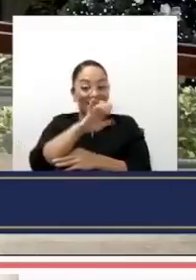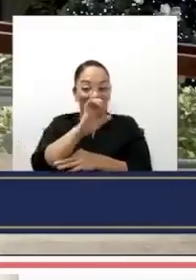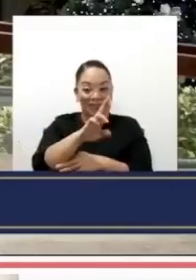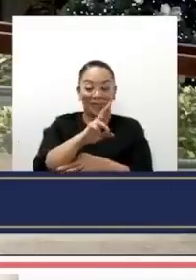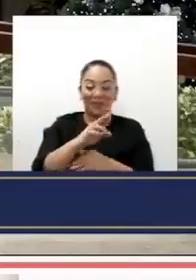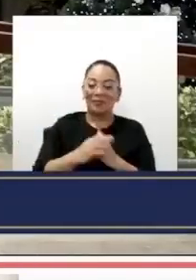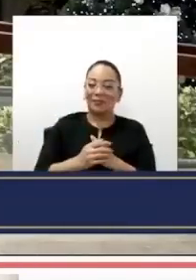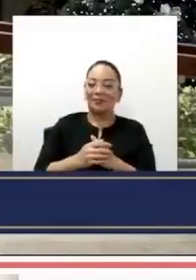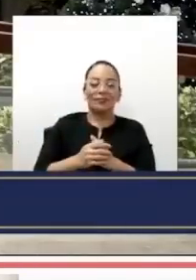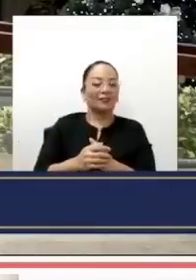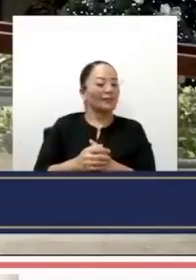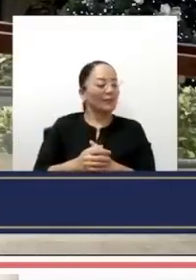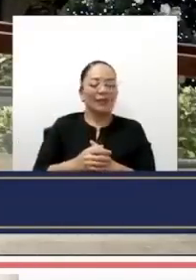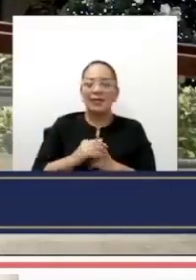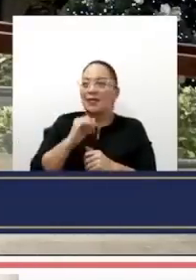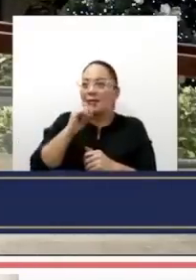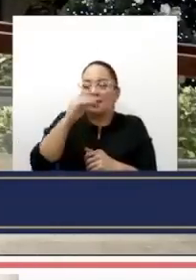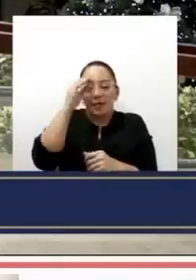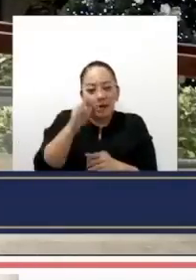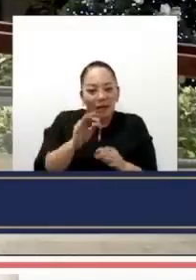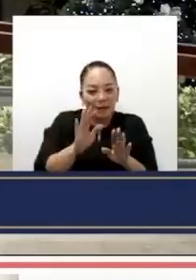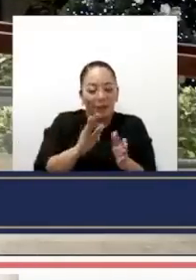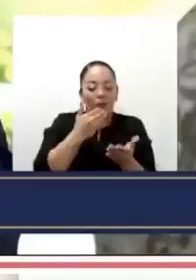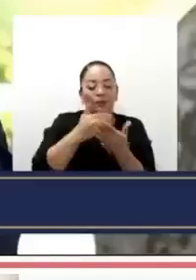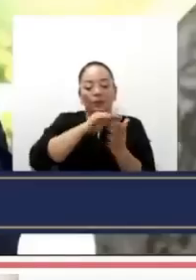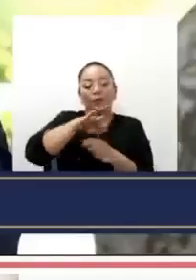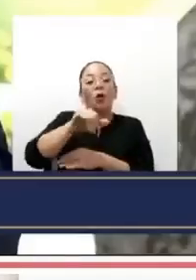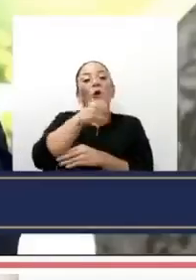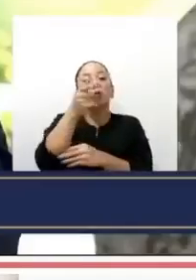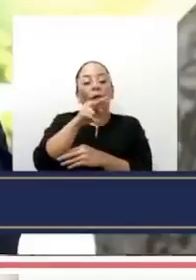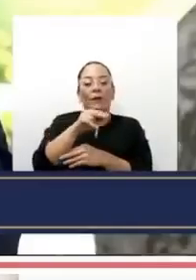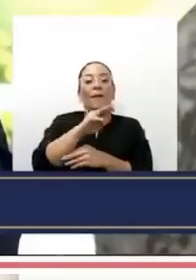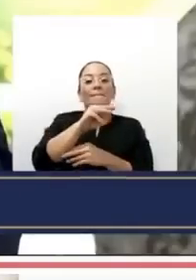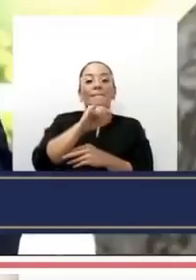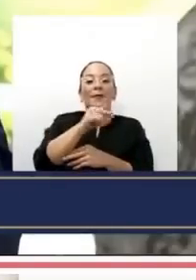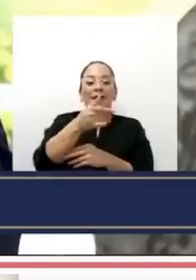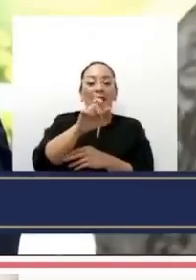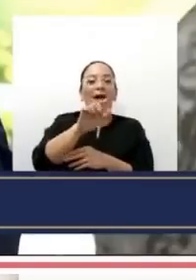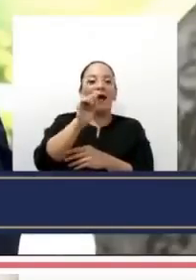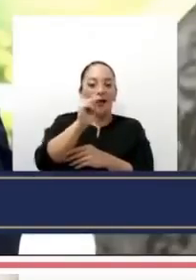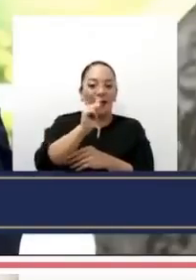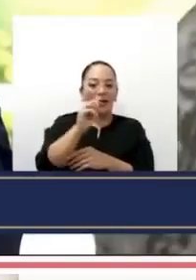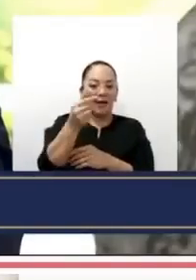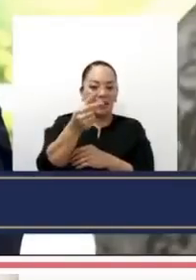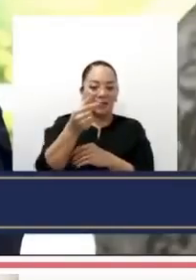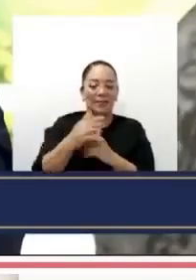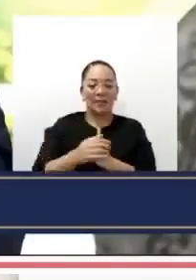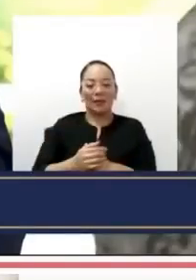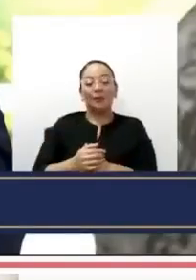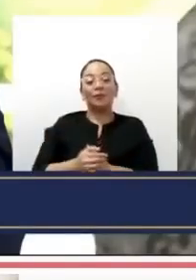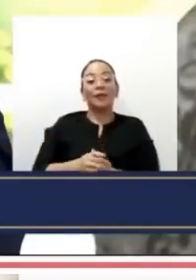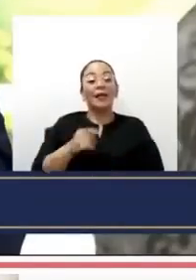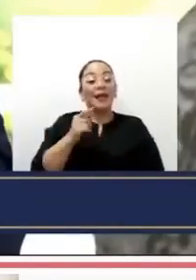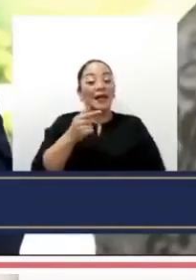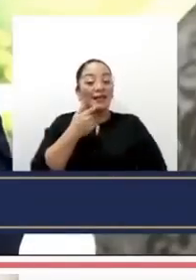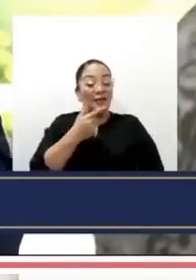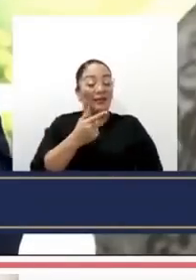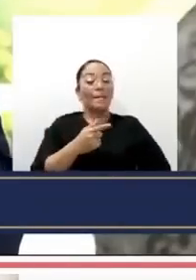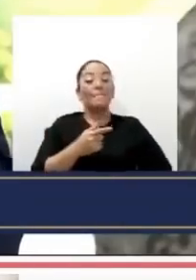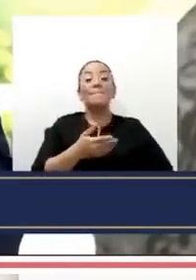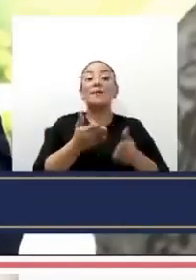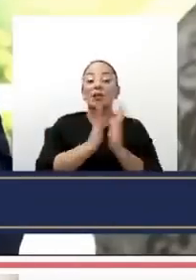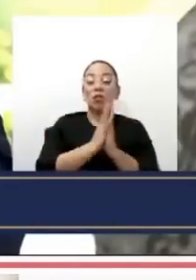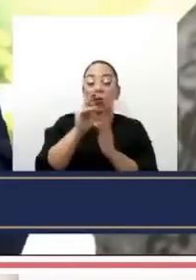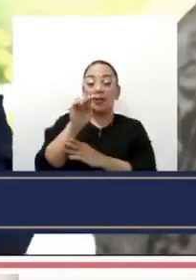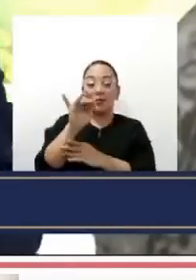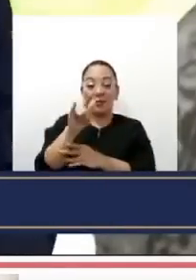Es increíble. Luego aparece un colega que se llama Miguel Ángel García Martínez. Y él dice que él le pidió a doña